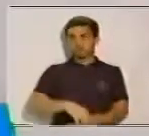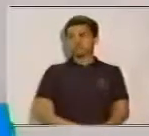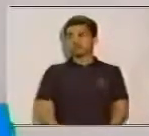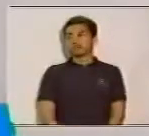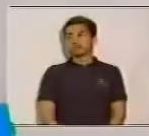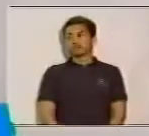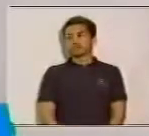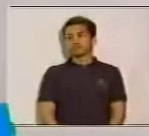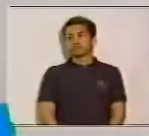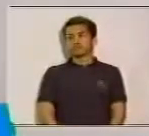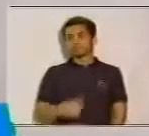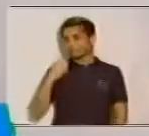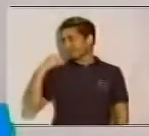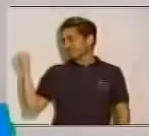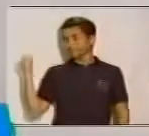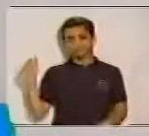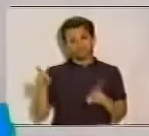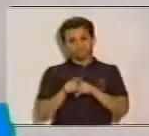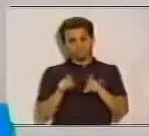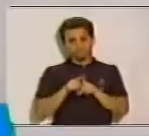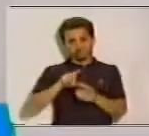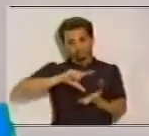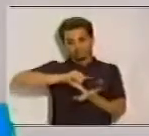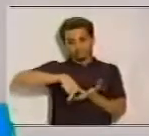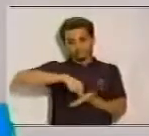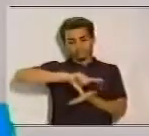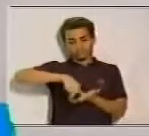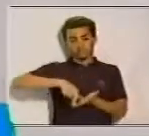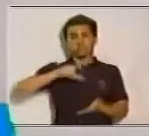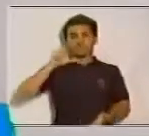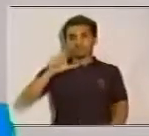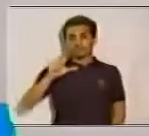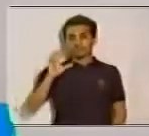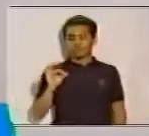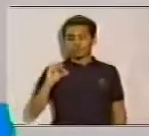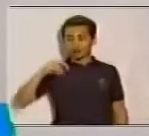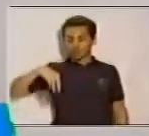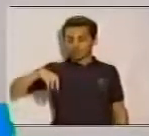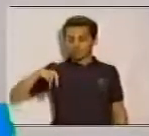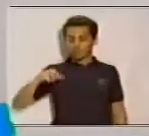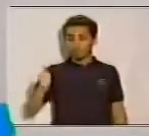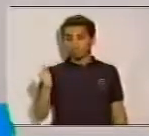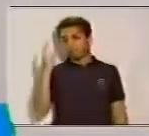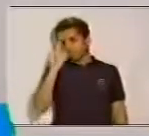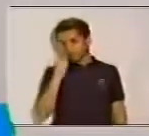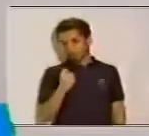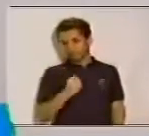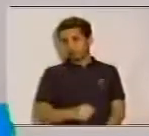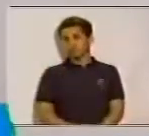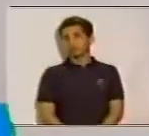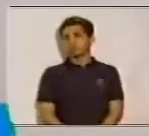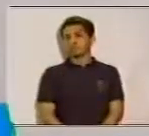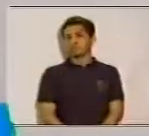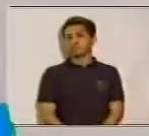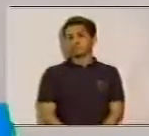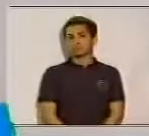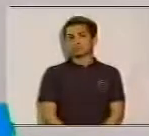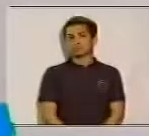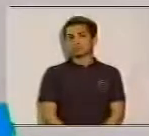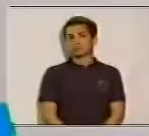Consigamos nuestro compás, pues. Miremos que esté en buenas condiciones. ¿Sí?